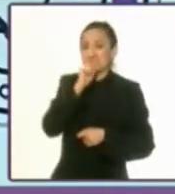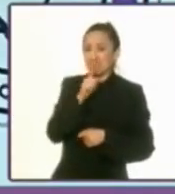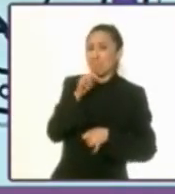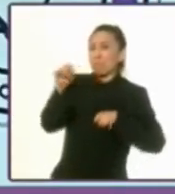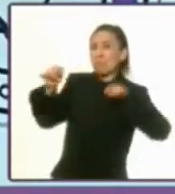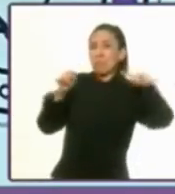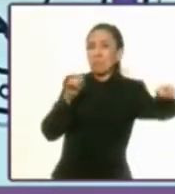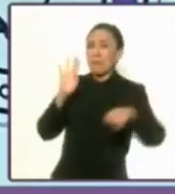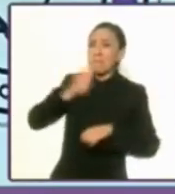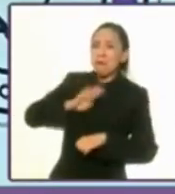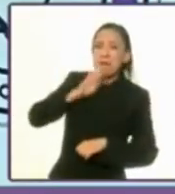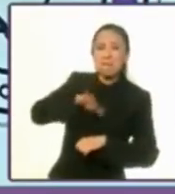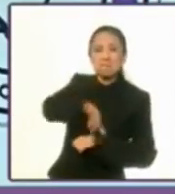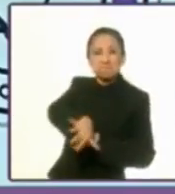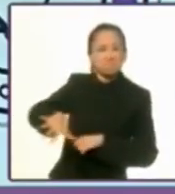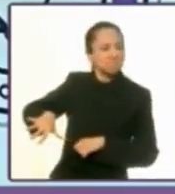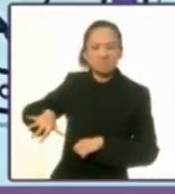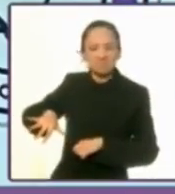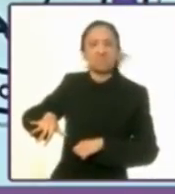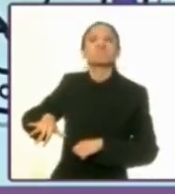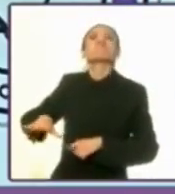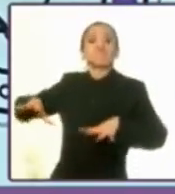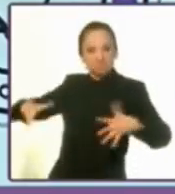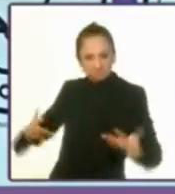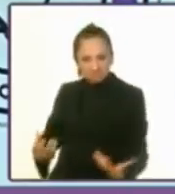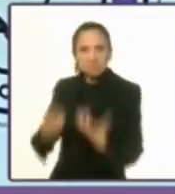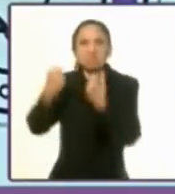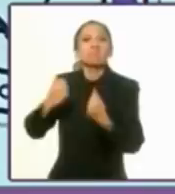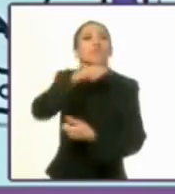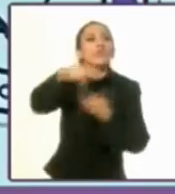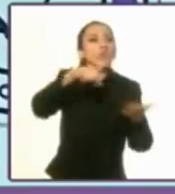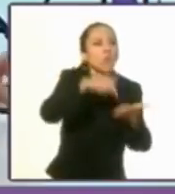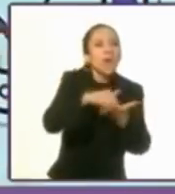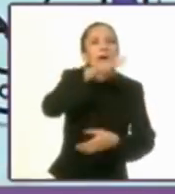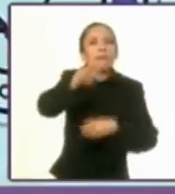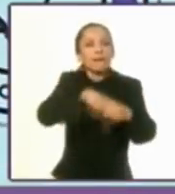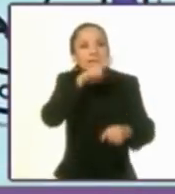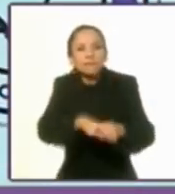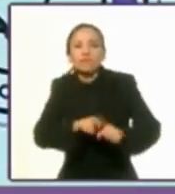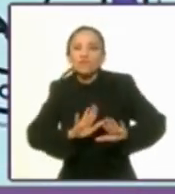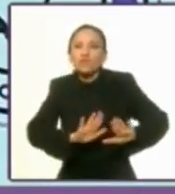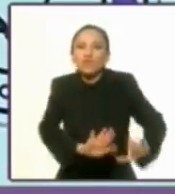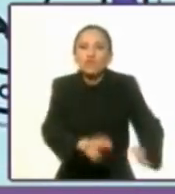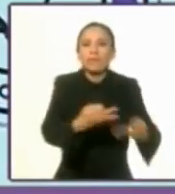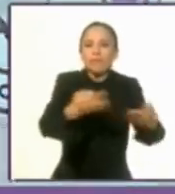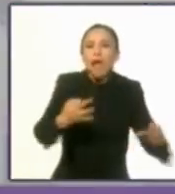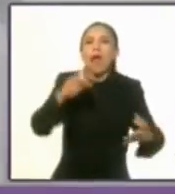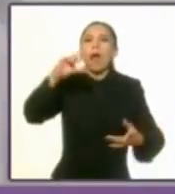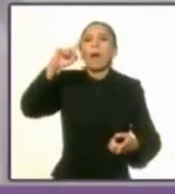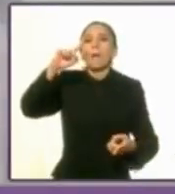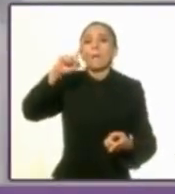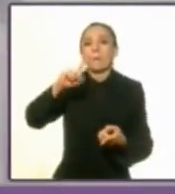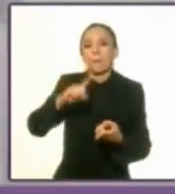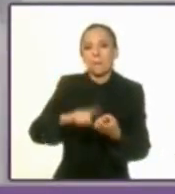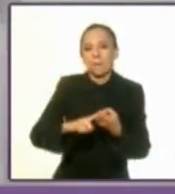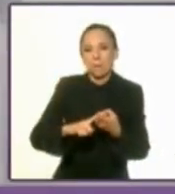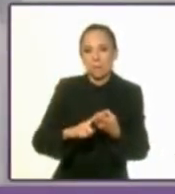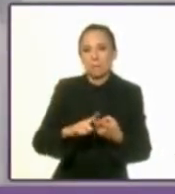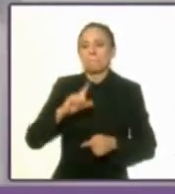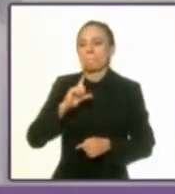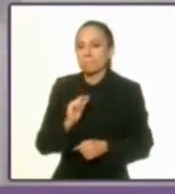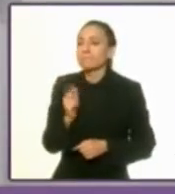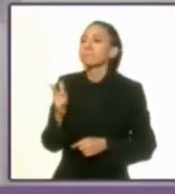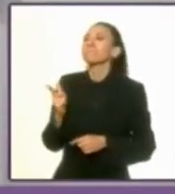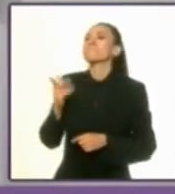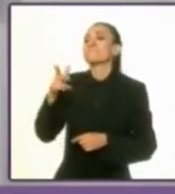recuperar nuestras áreas naturales de reservas y el suelo han sido muy atractiva y en